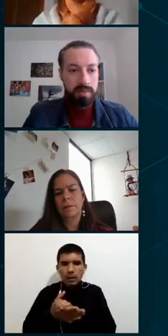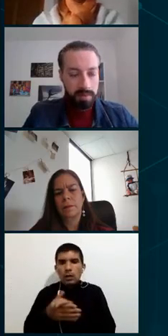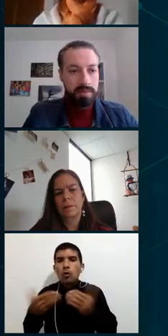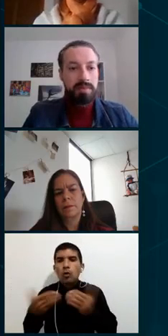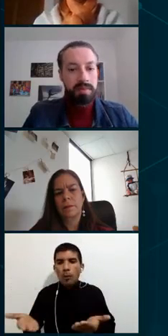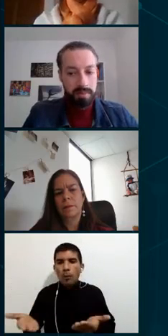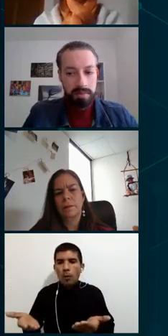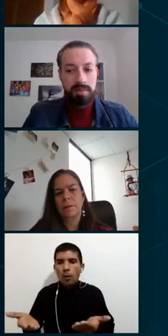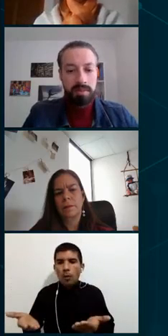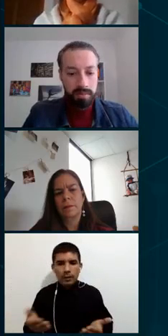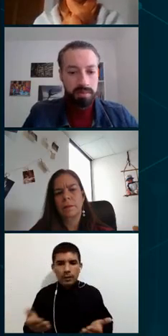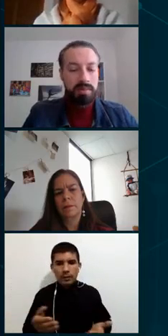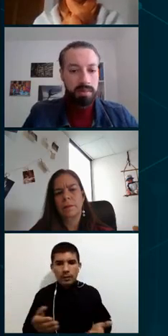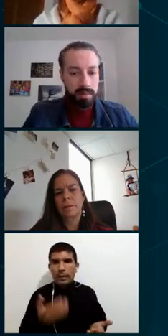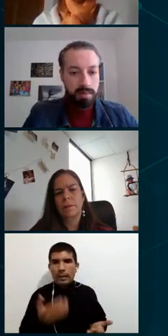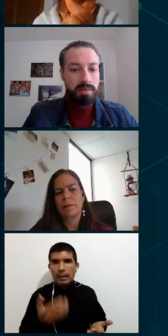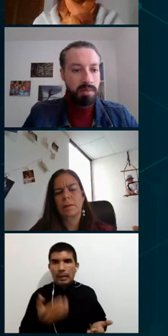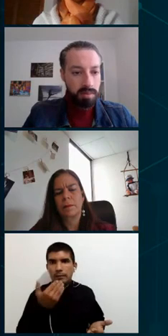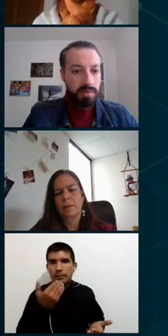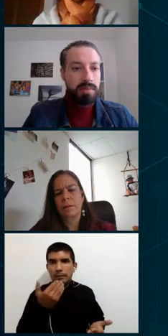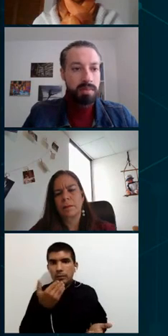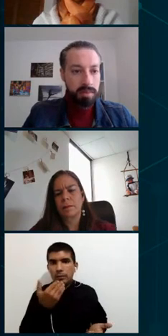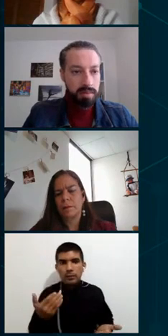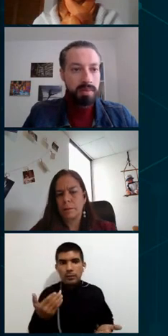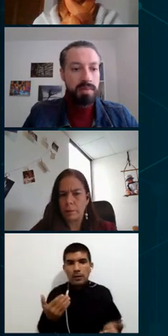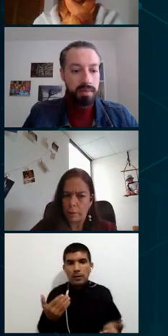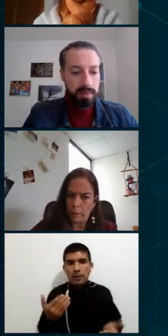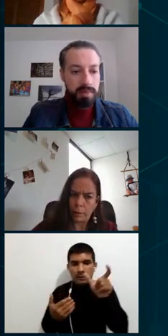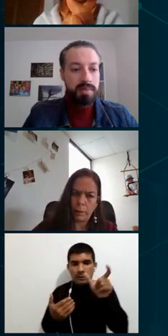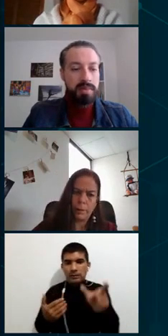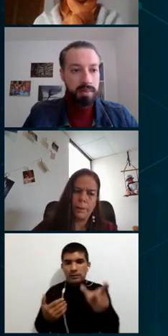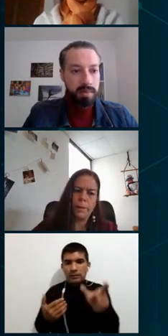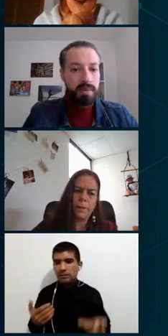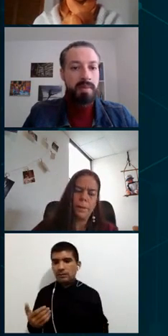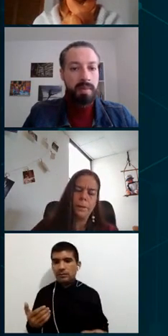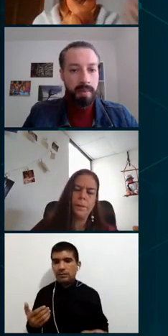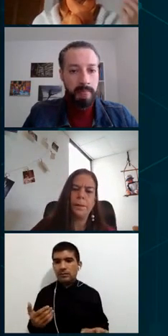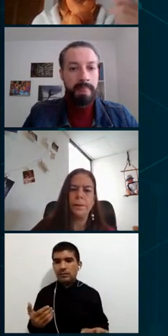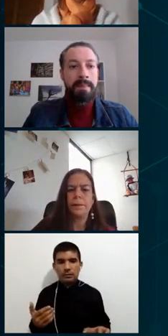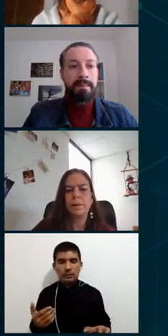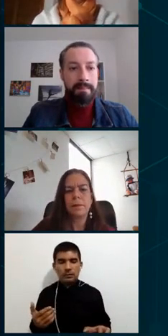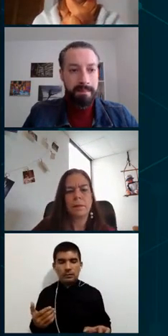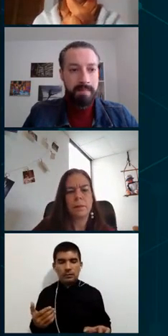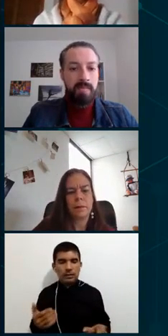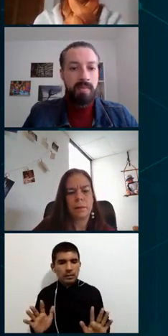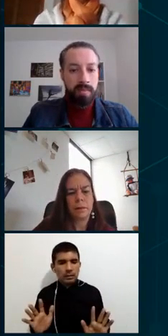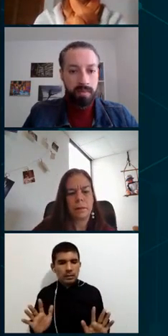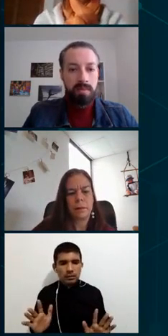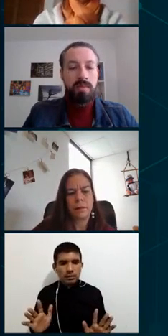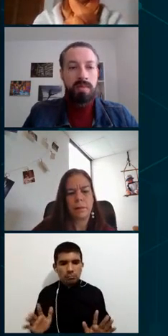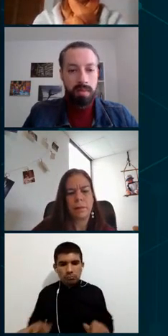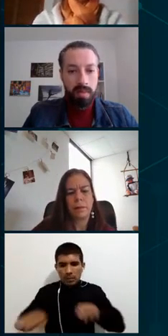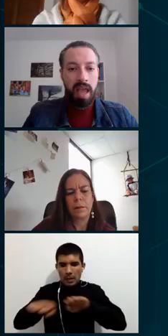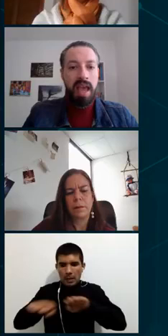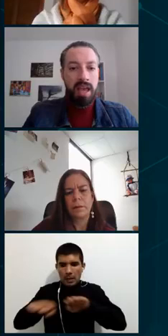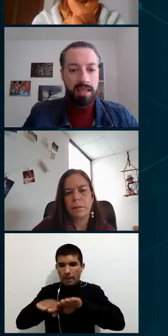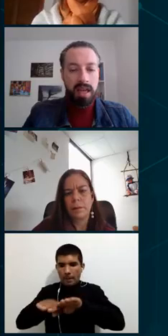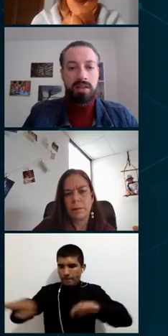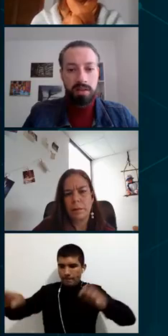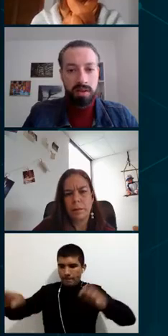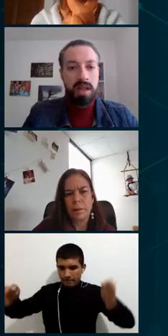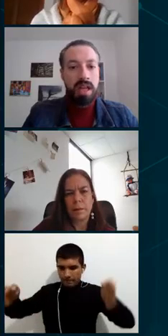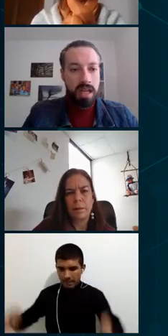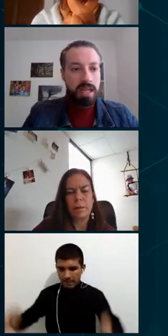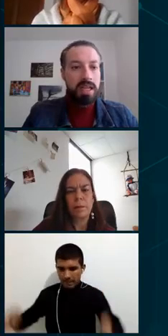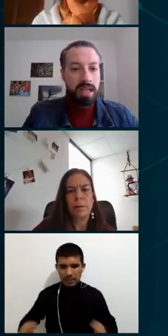esperemos a que venga alguien a hacerlo, sino como mirar cómo se puede automatizar esa limpieza dentro de las mesas, de las sillas.